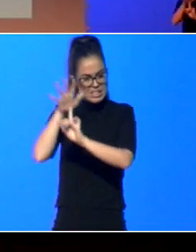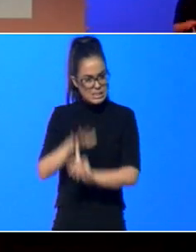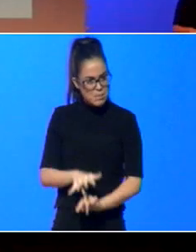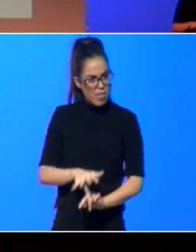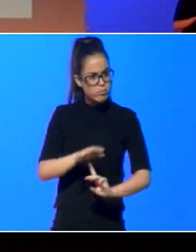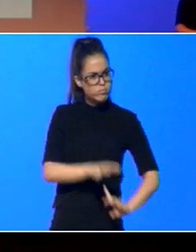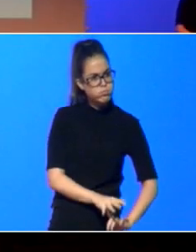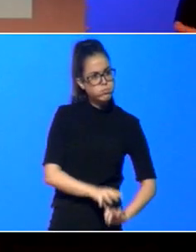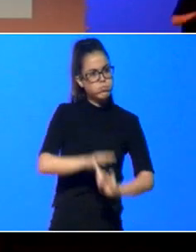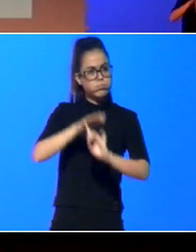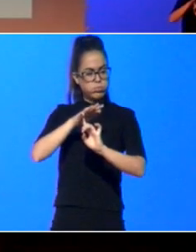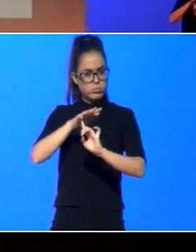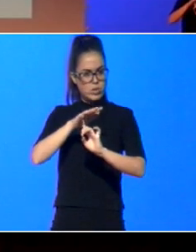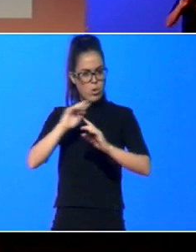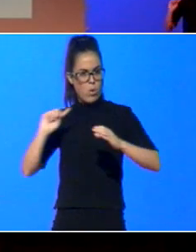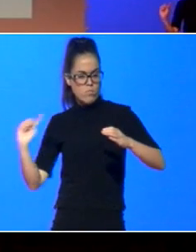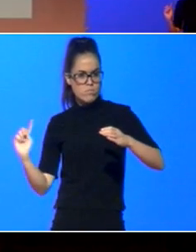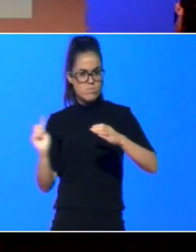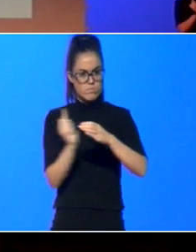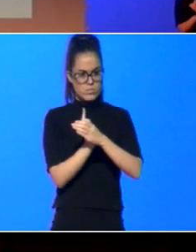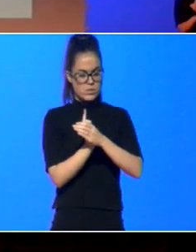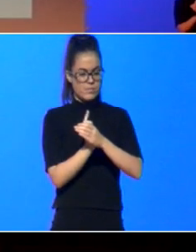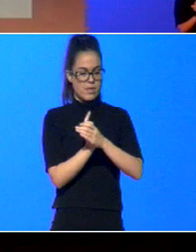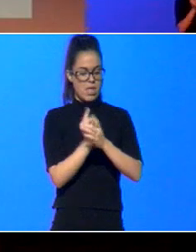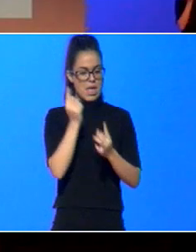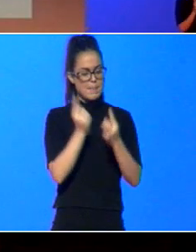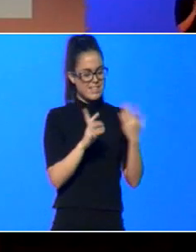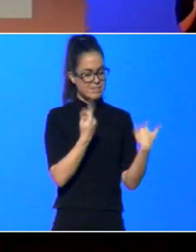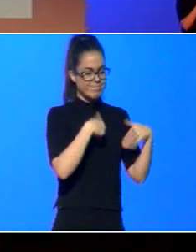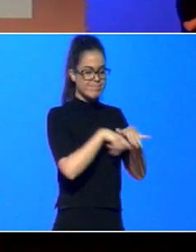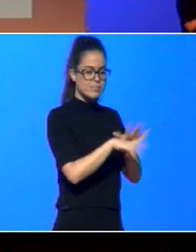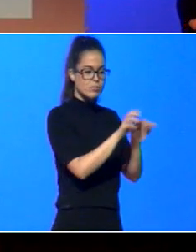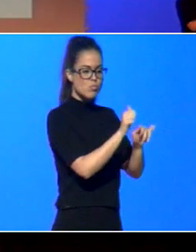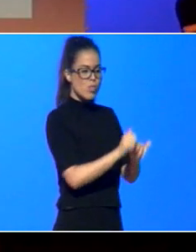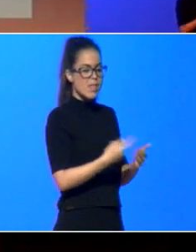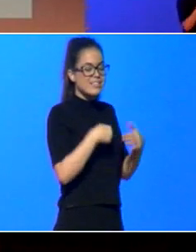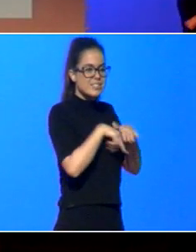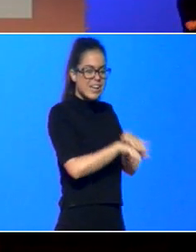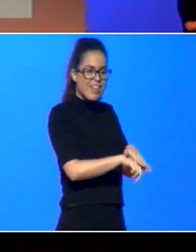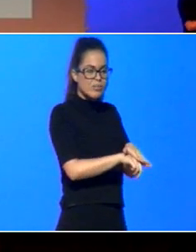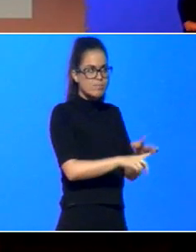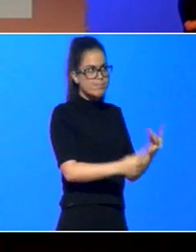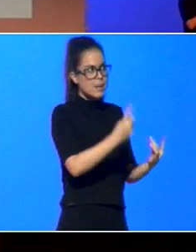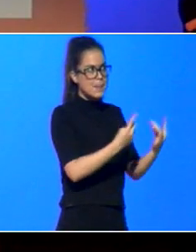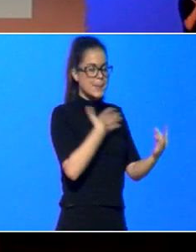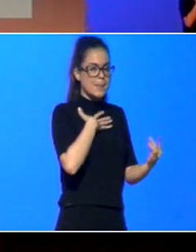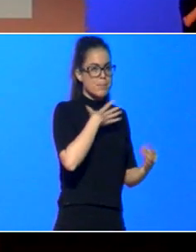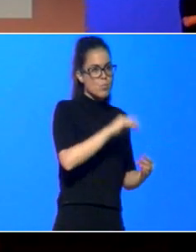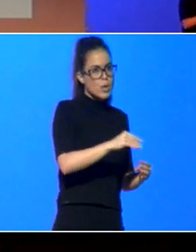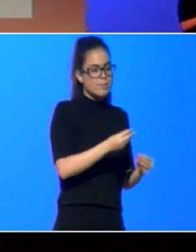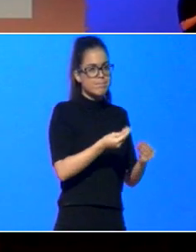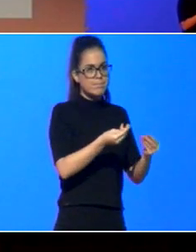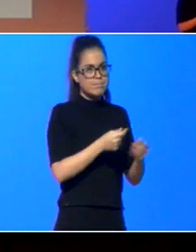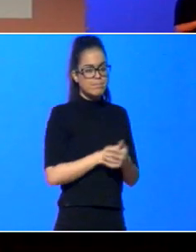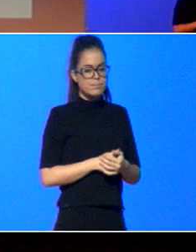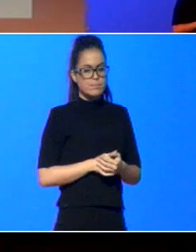caso la segregación no el modelo integrador en ocasiones el modelo de la integración en ocasiones puede ser un modelo